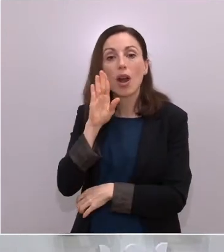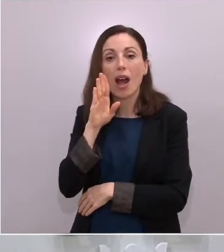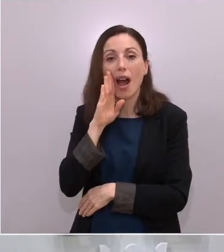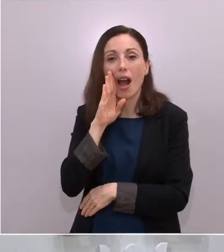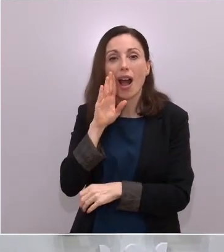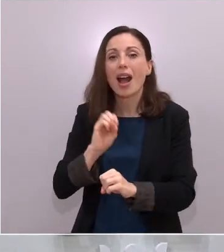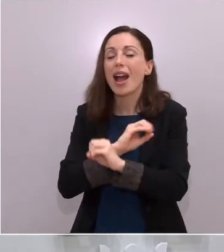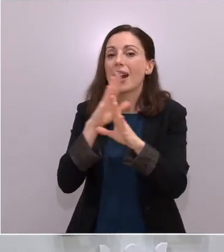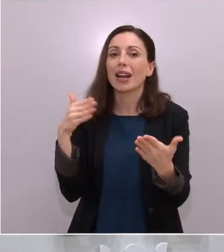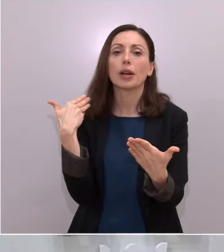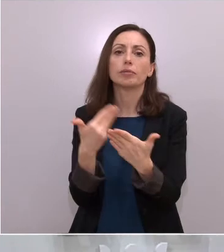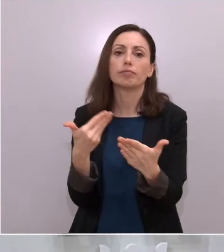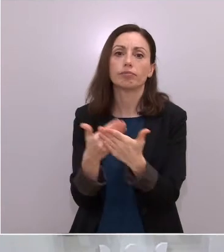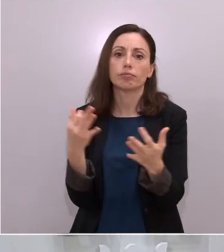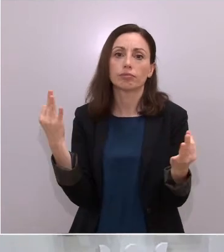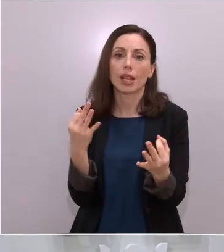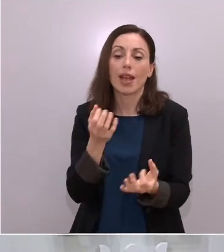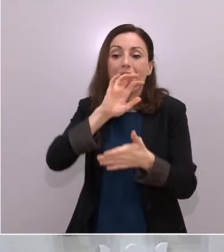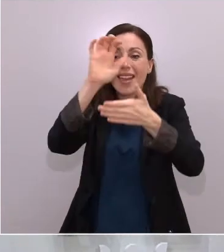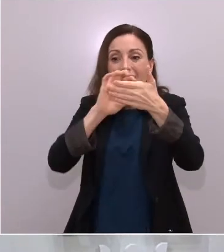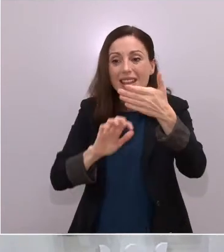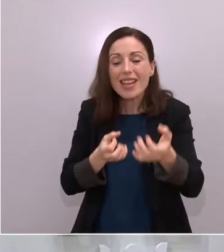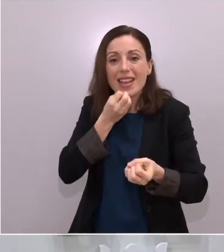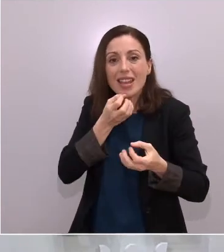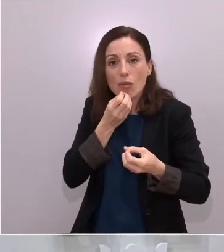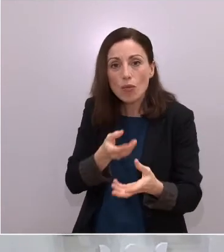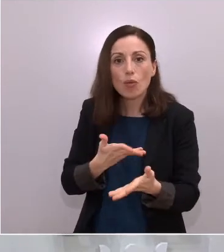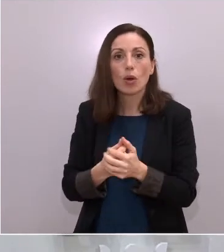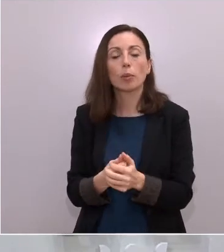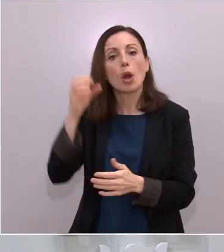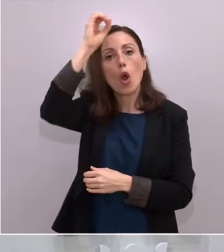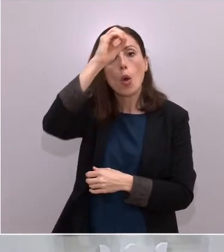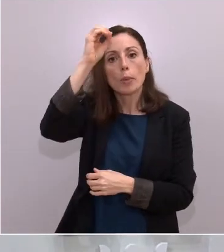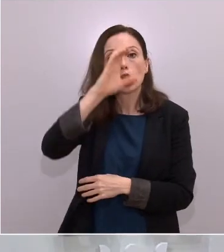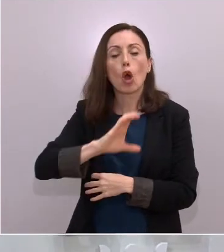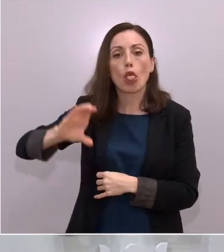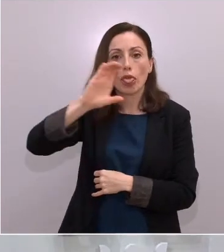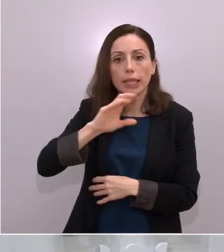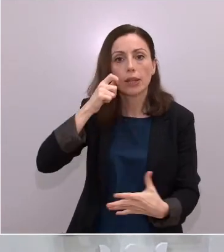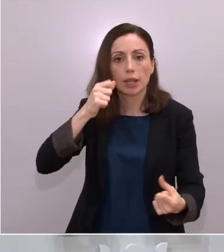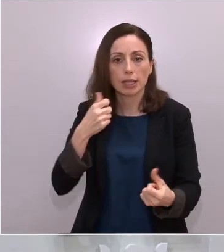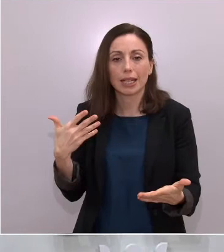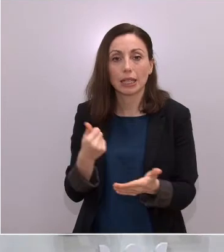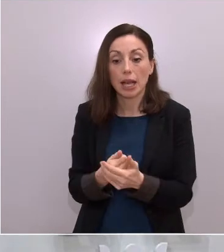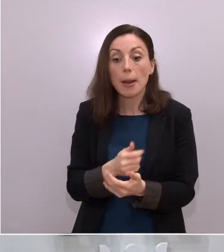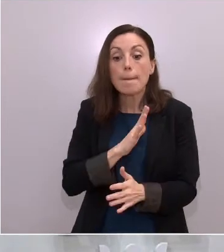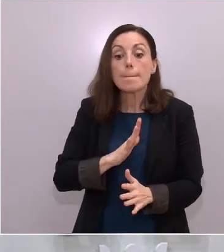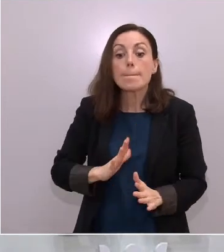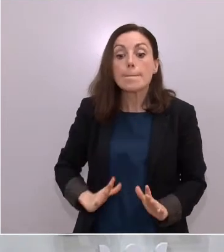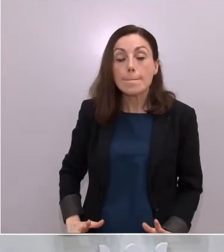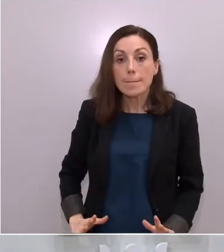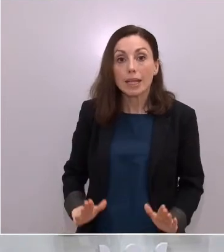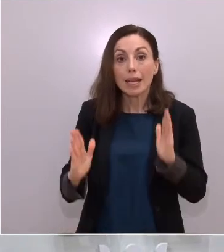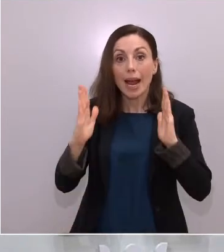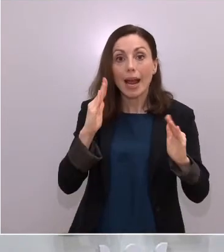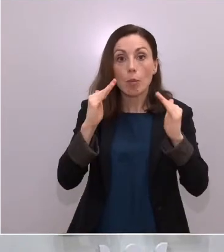supuesto, respaldadas por todos los informes y todos los criterios científicos y sanitarios. Y que mientras que dure el